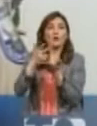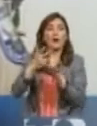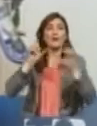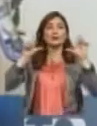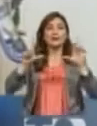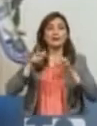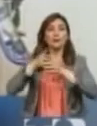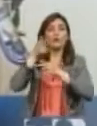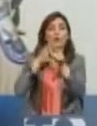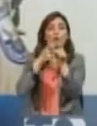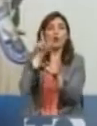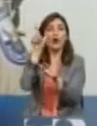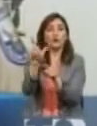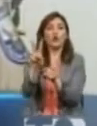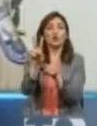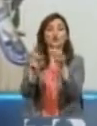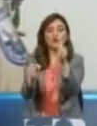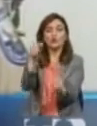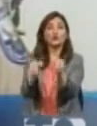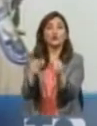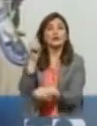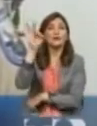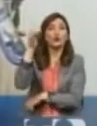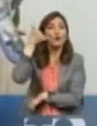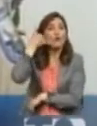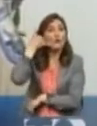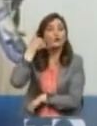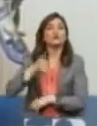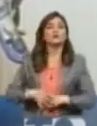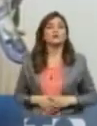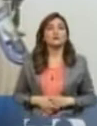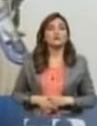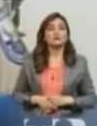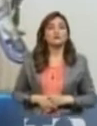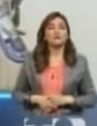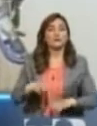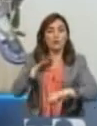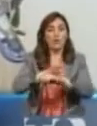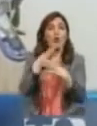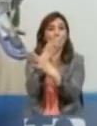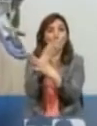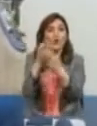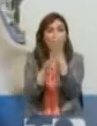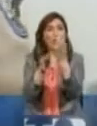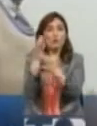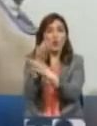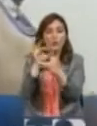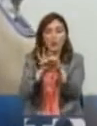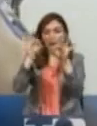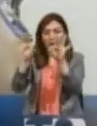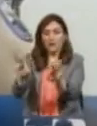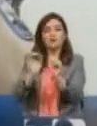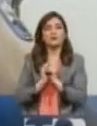municiones, 2 vehículos, 19 teléfonos móviles, una esposa y una Motorola que